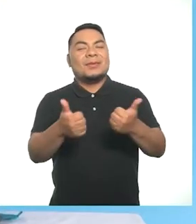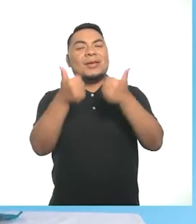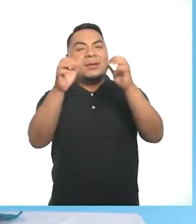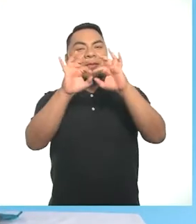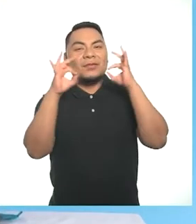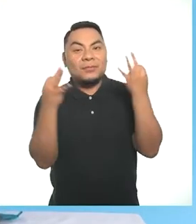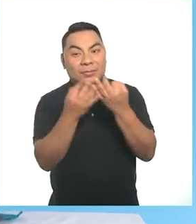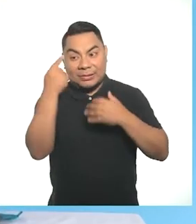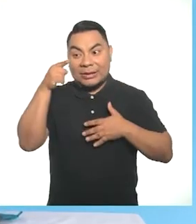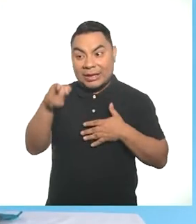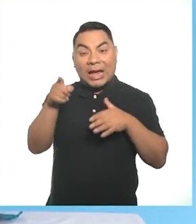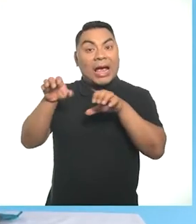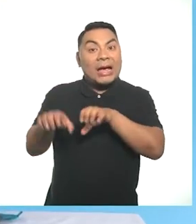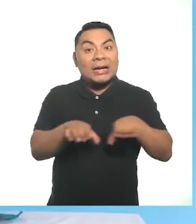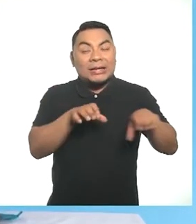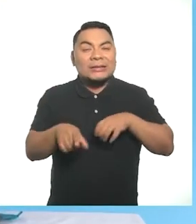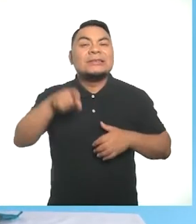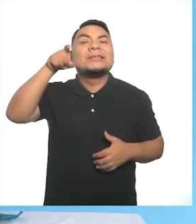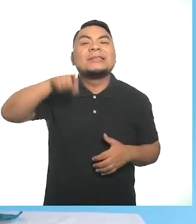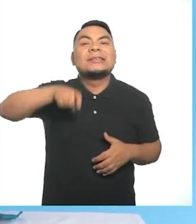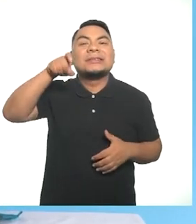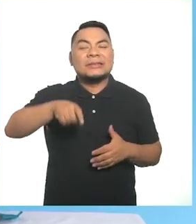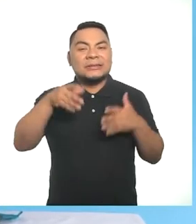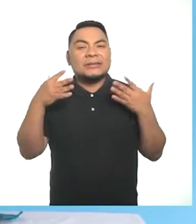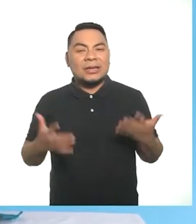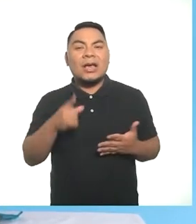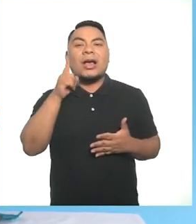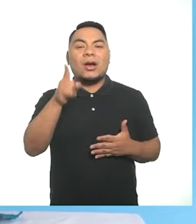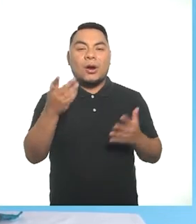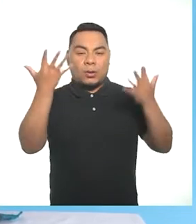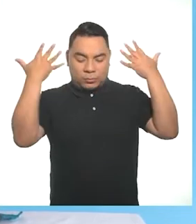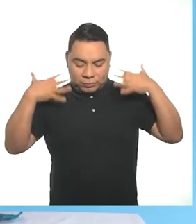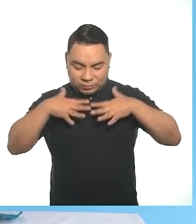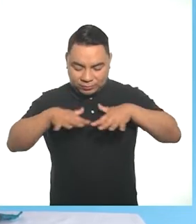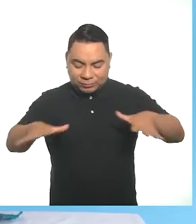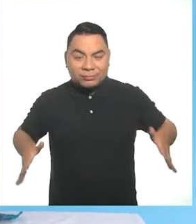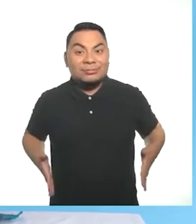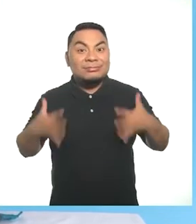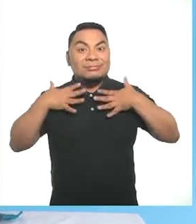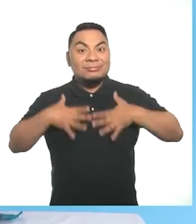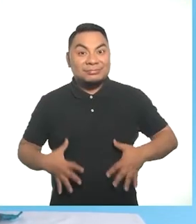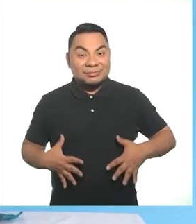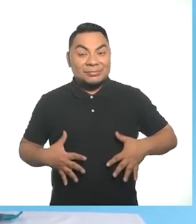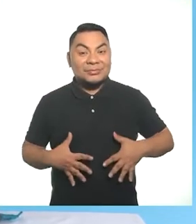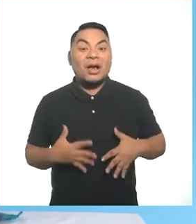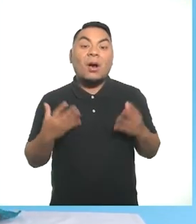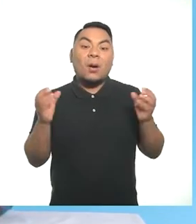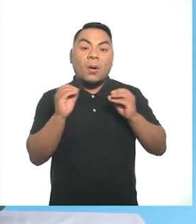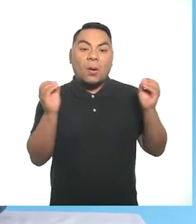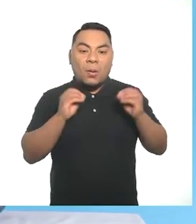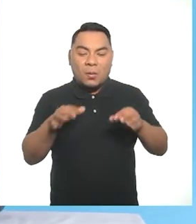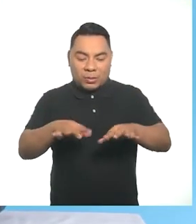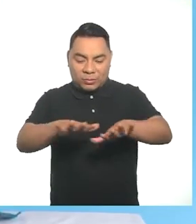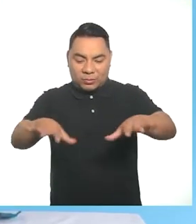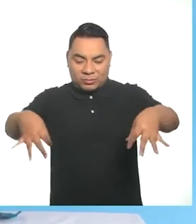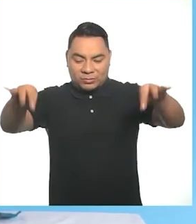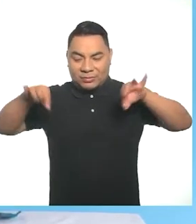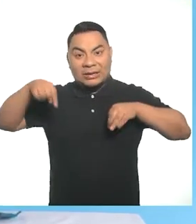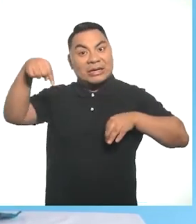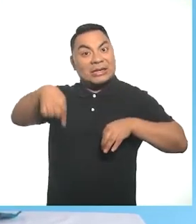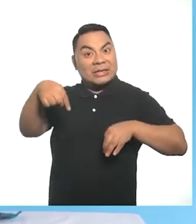Bien, familias, para esta actividad necesitaremos un poncho como este o una liguilla como